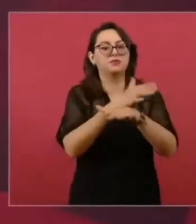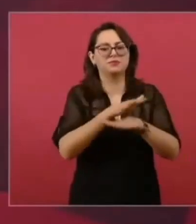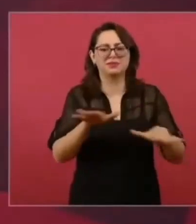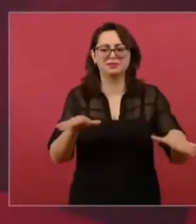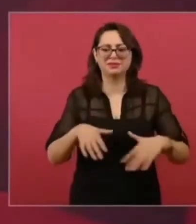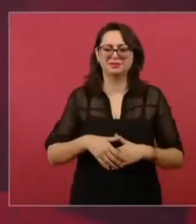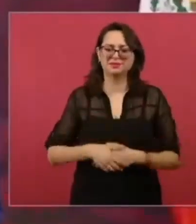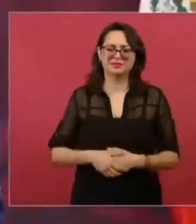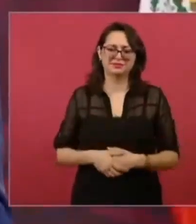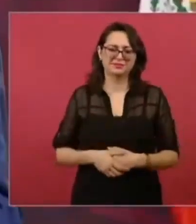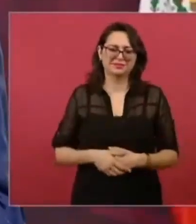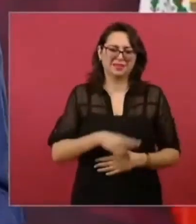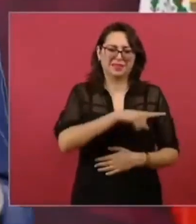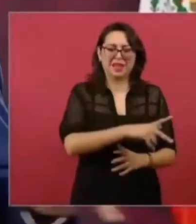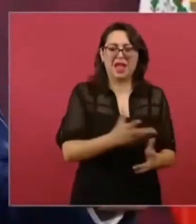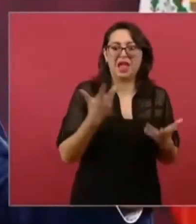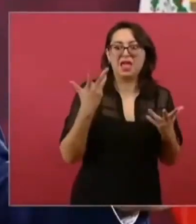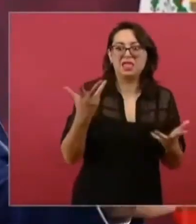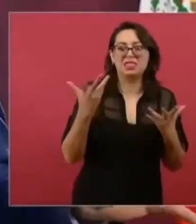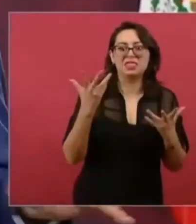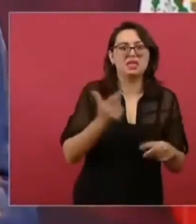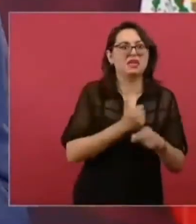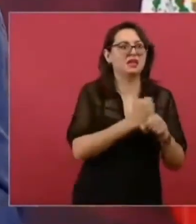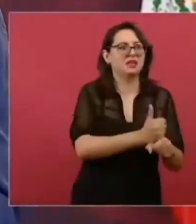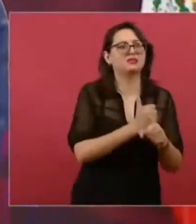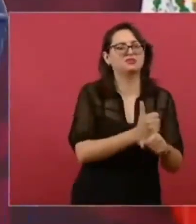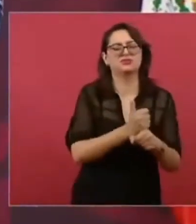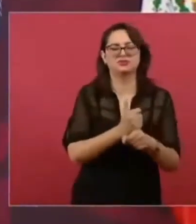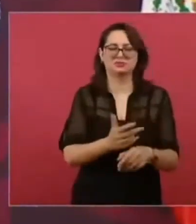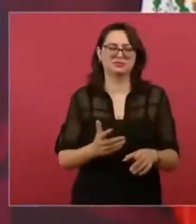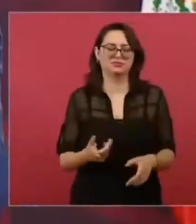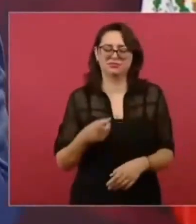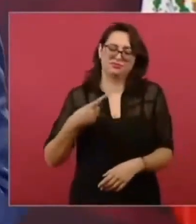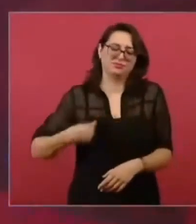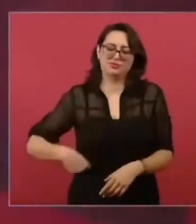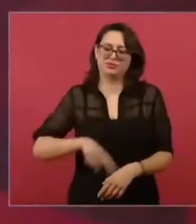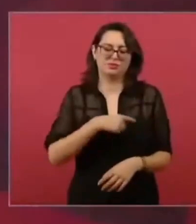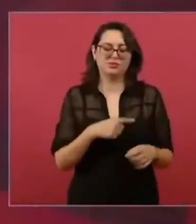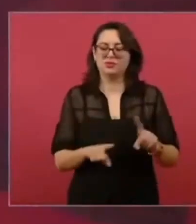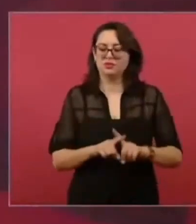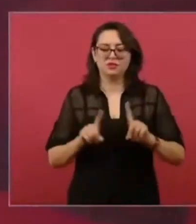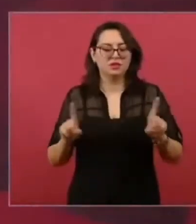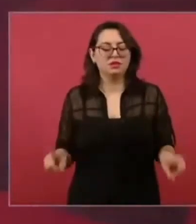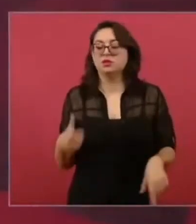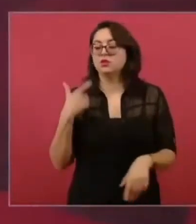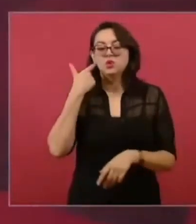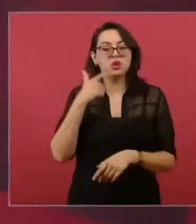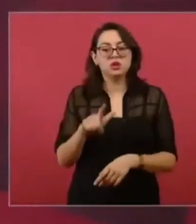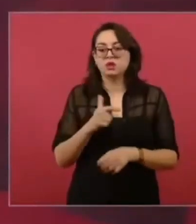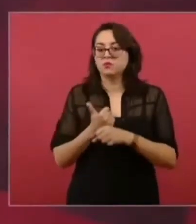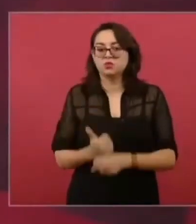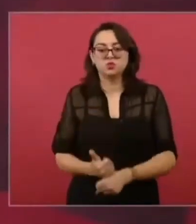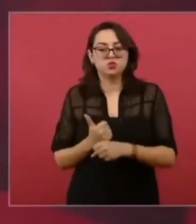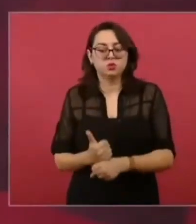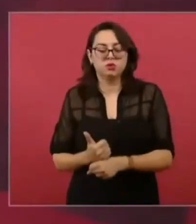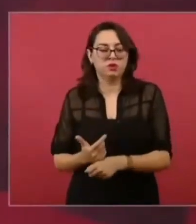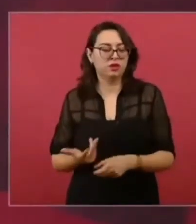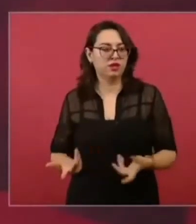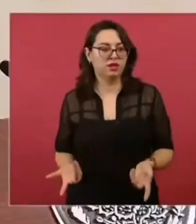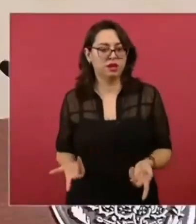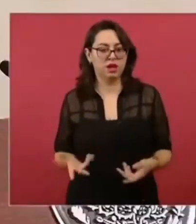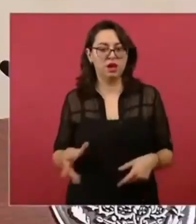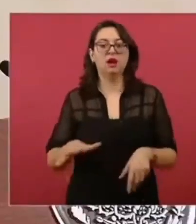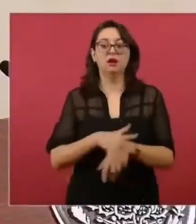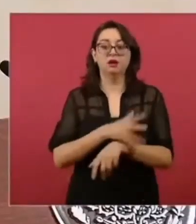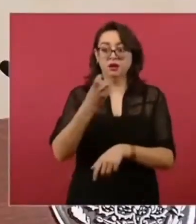sufra nadie. Lo que hay que hacer es lo que planteaba, y lo estamos haciendo el doctor